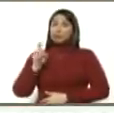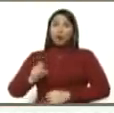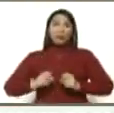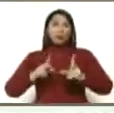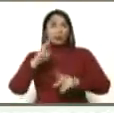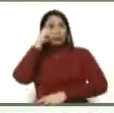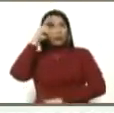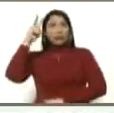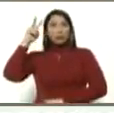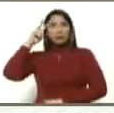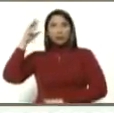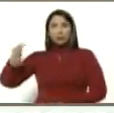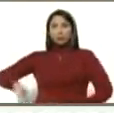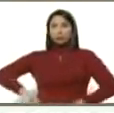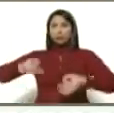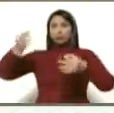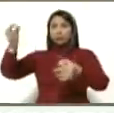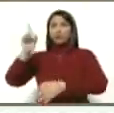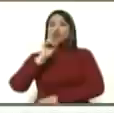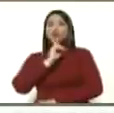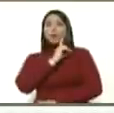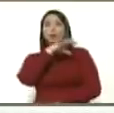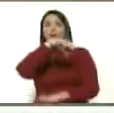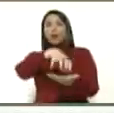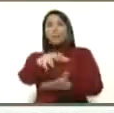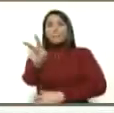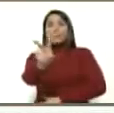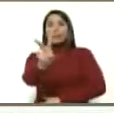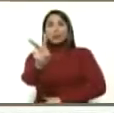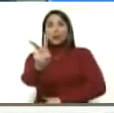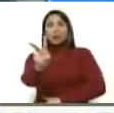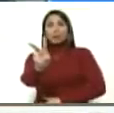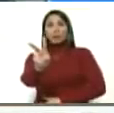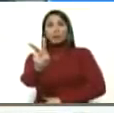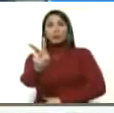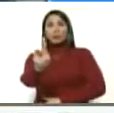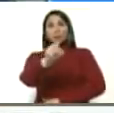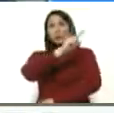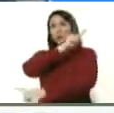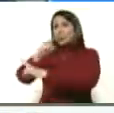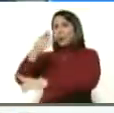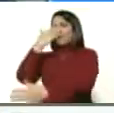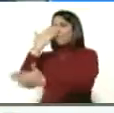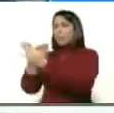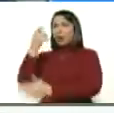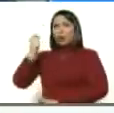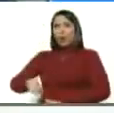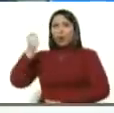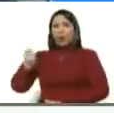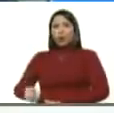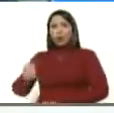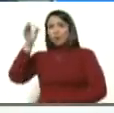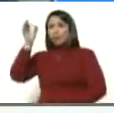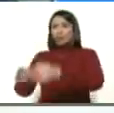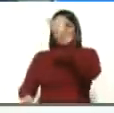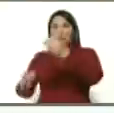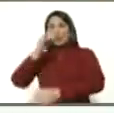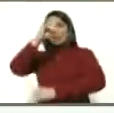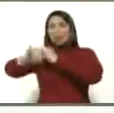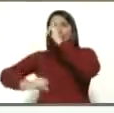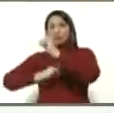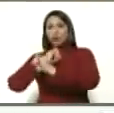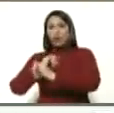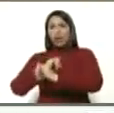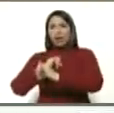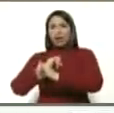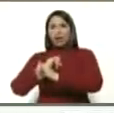canciller presentara en nombre del Estado venezolano una demanda ante la Corte Penal Internacional,